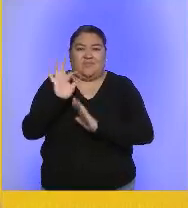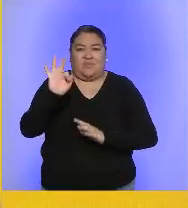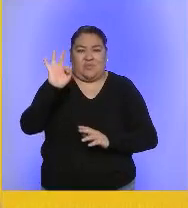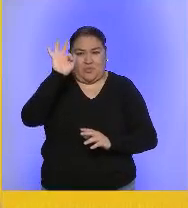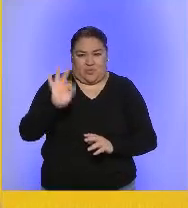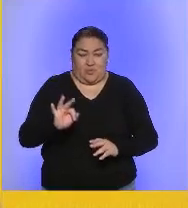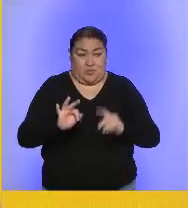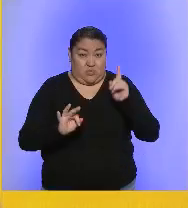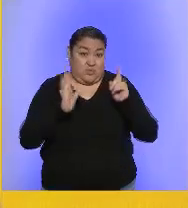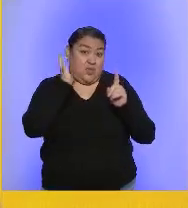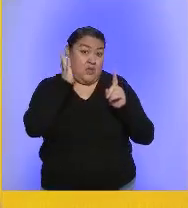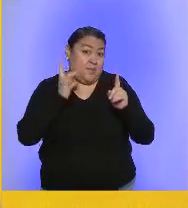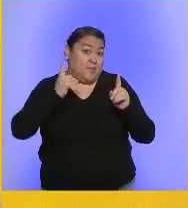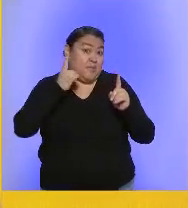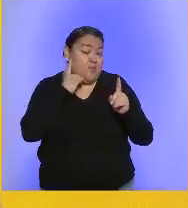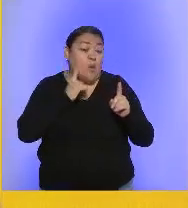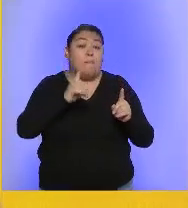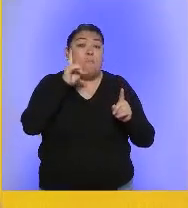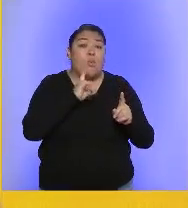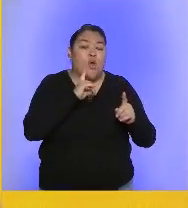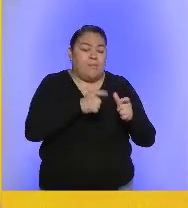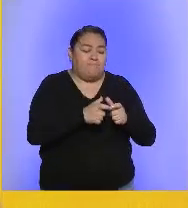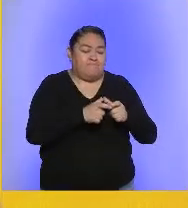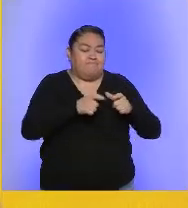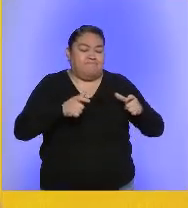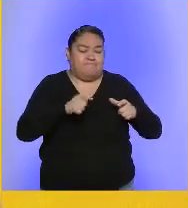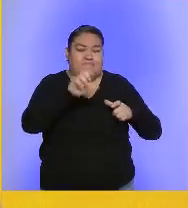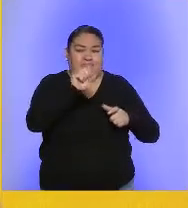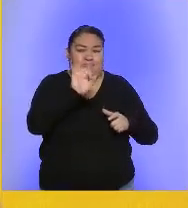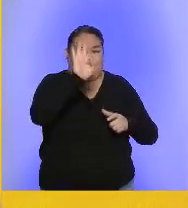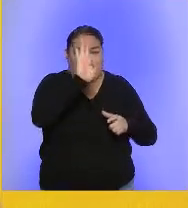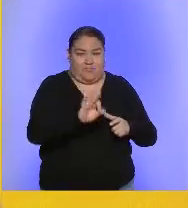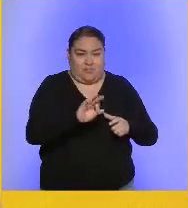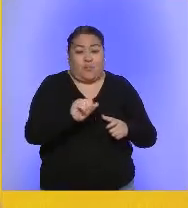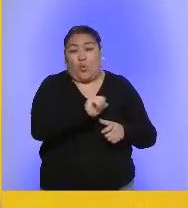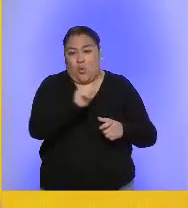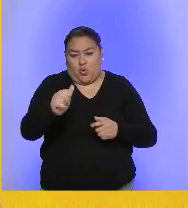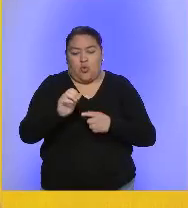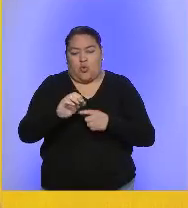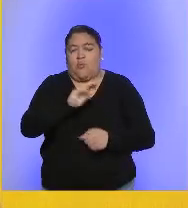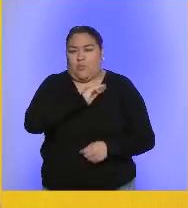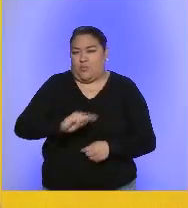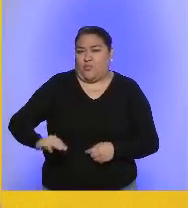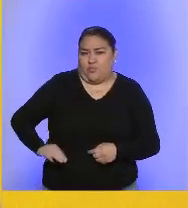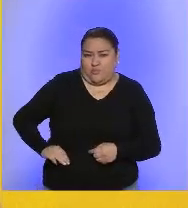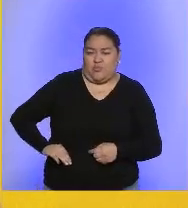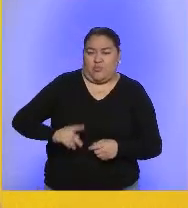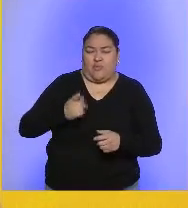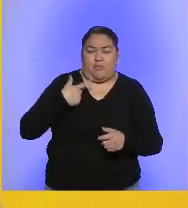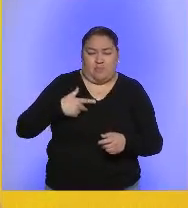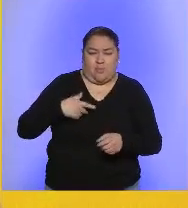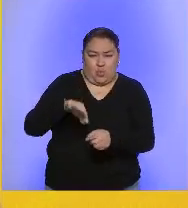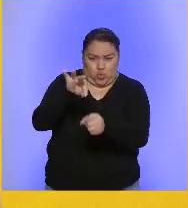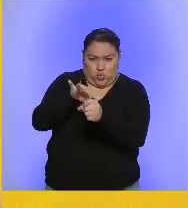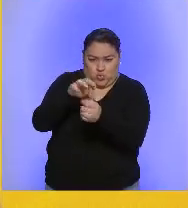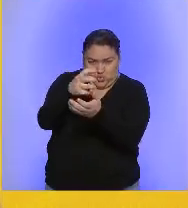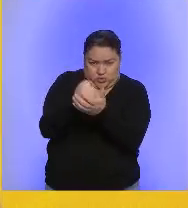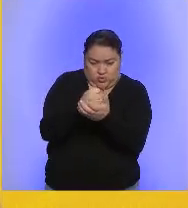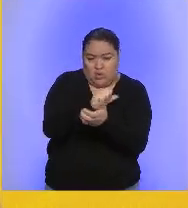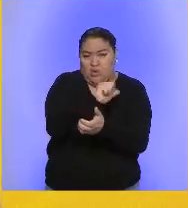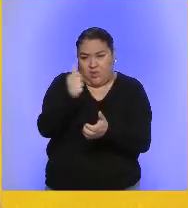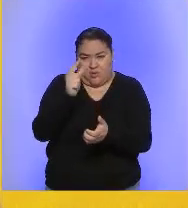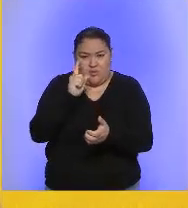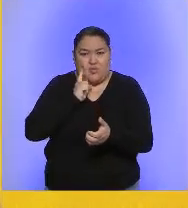mujeres. De las regidoras, tanto de mayoría relativa como de representación proporcional, fueron